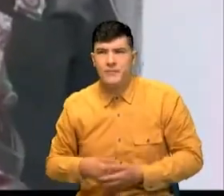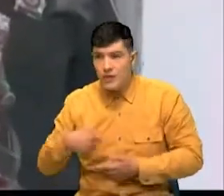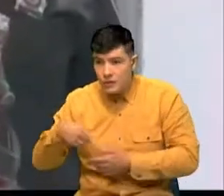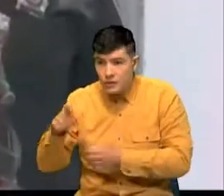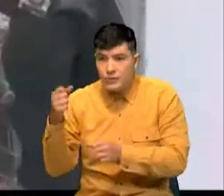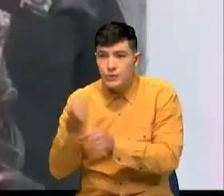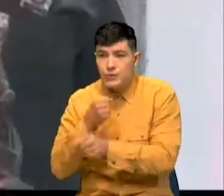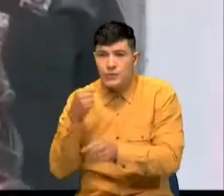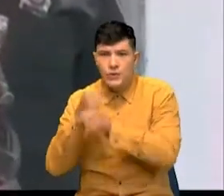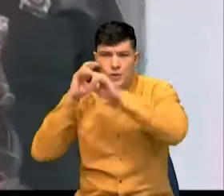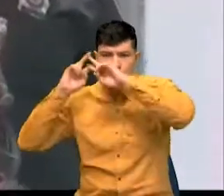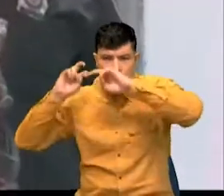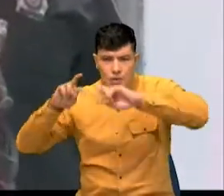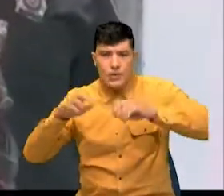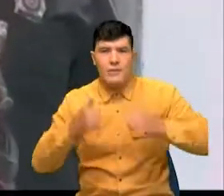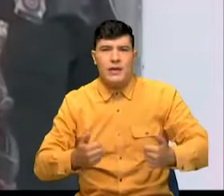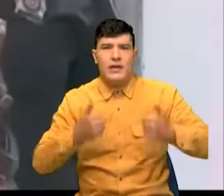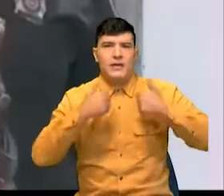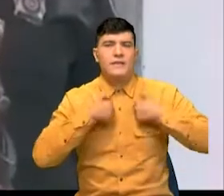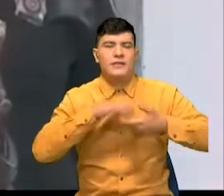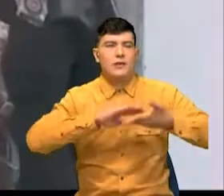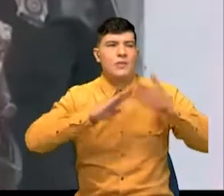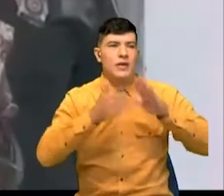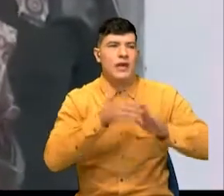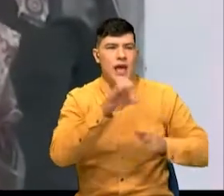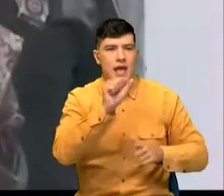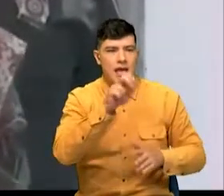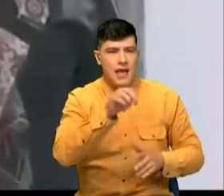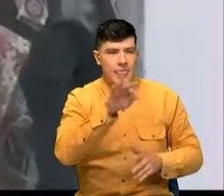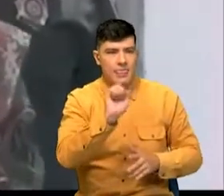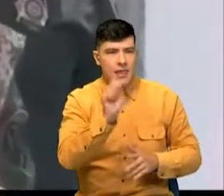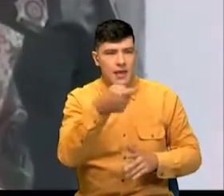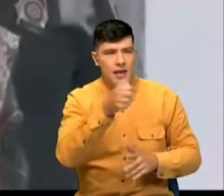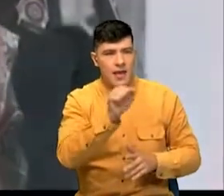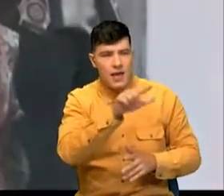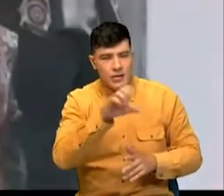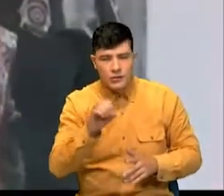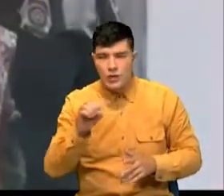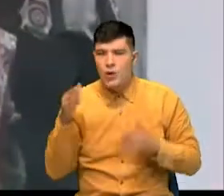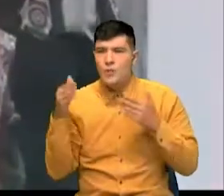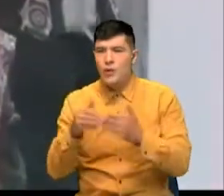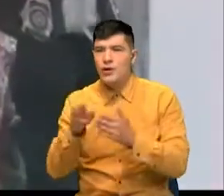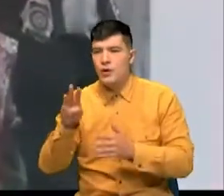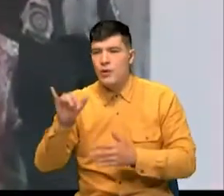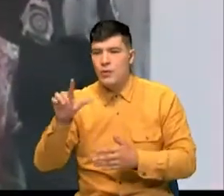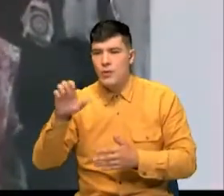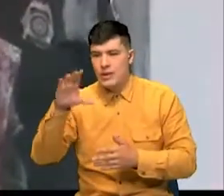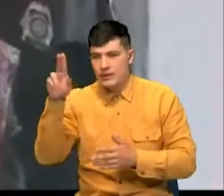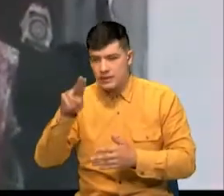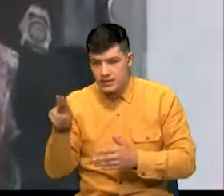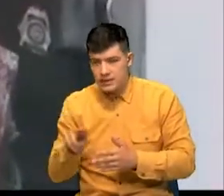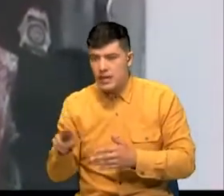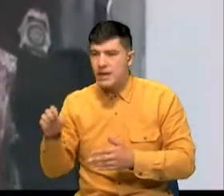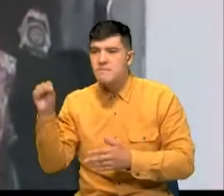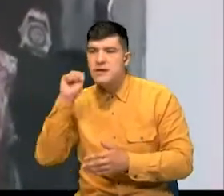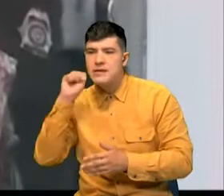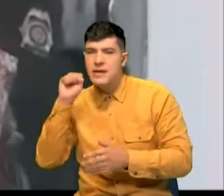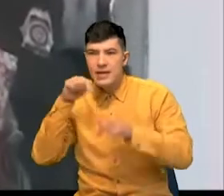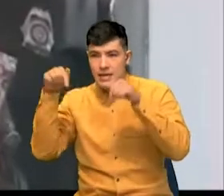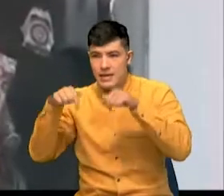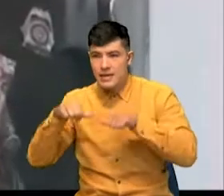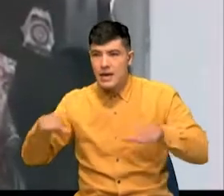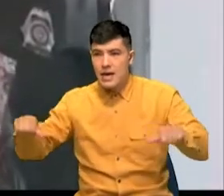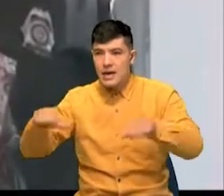a la comunidad de San Pablo, Cantagallo, Puerto Wilches, Barranca Bermeja, la área del Magdalena Medio.